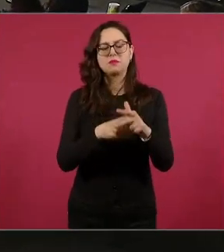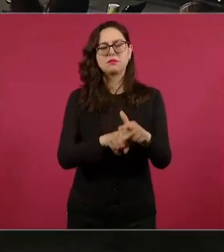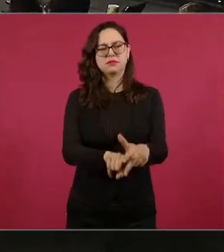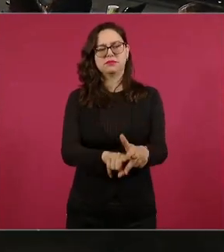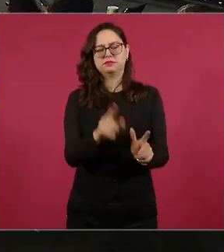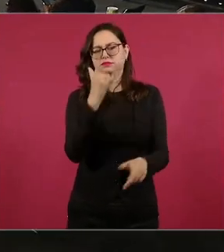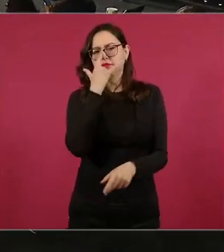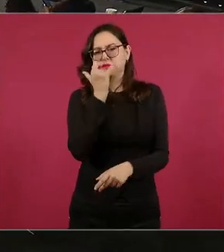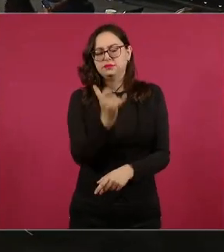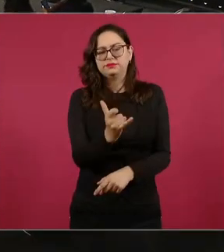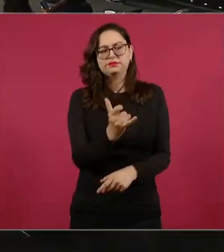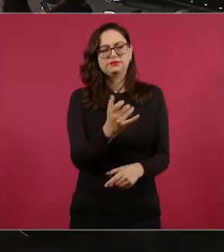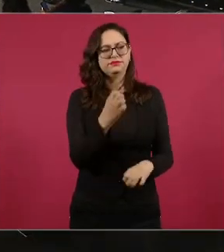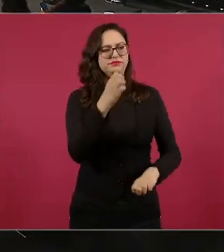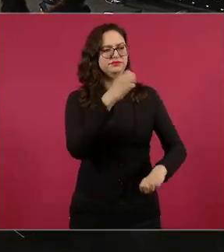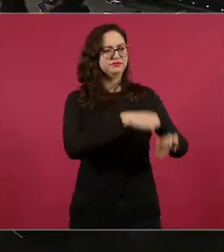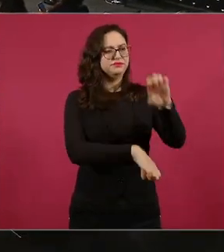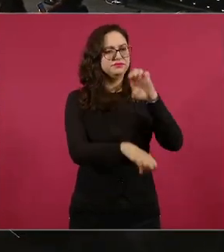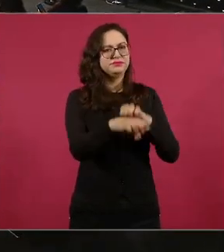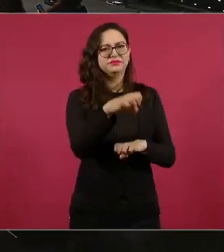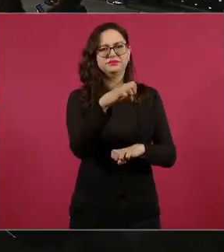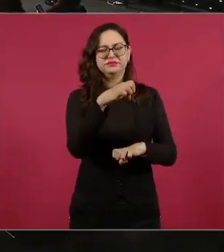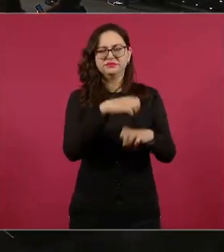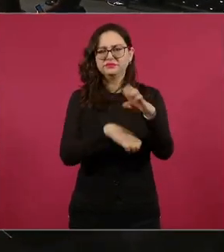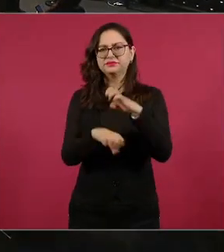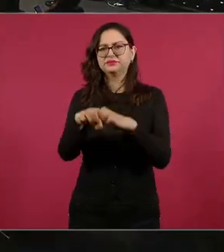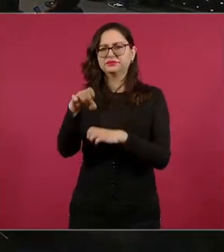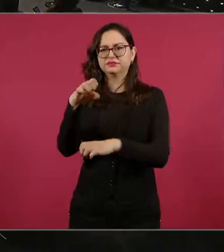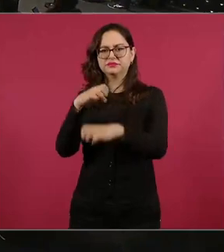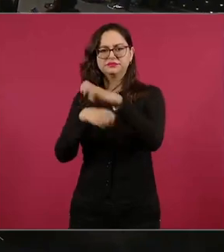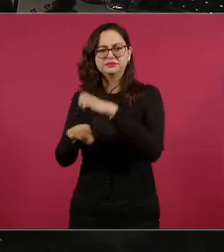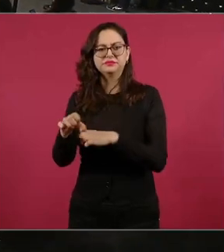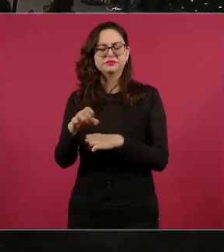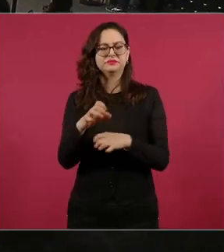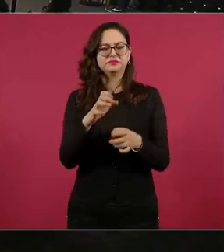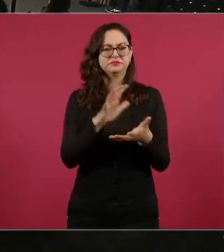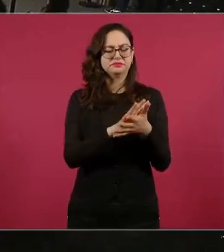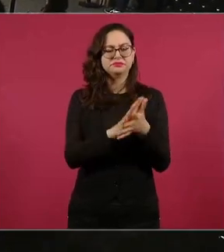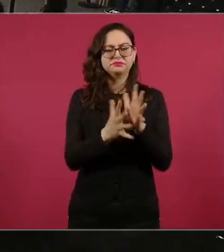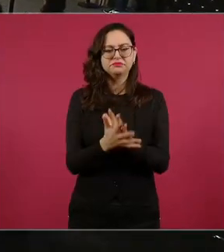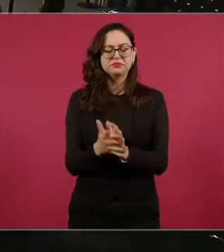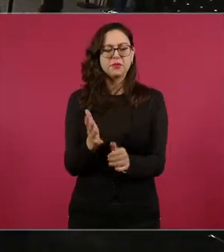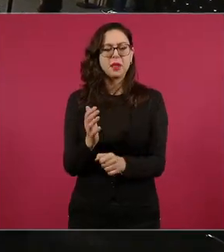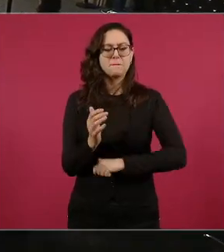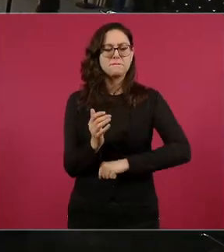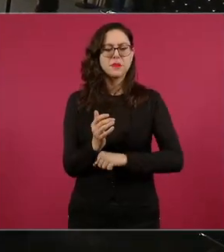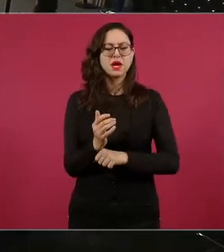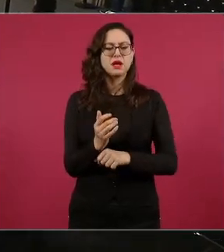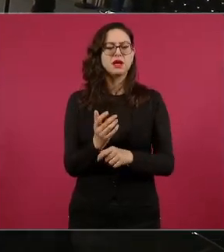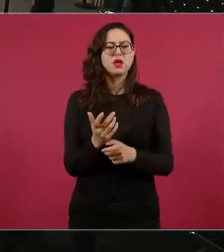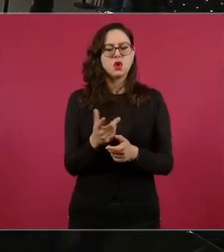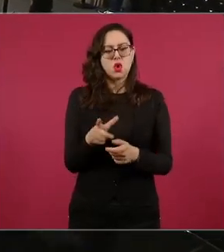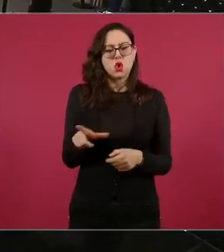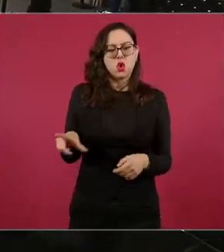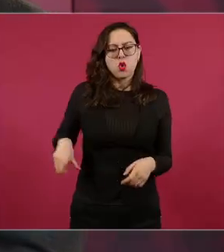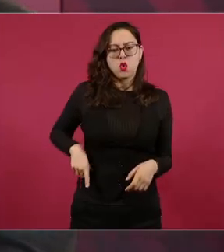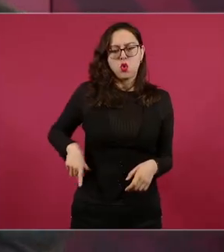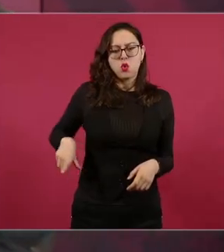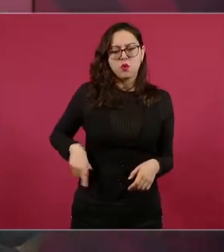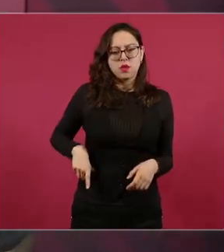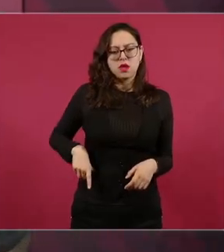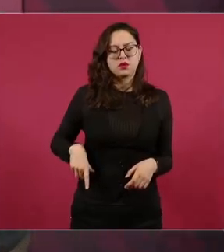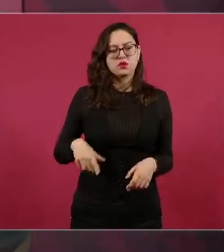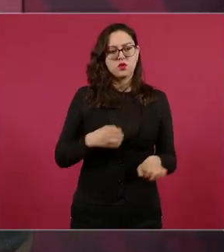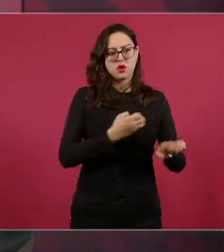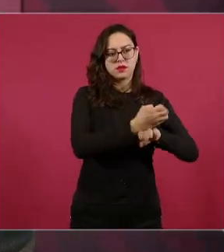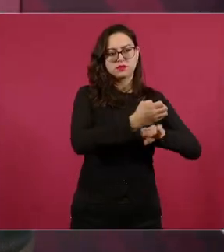con mucha influencia que le vendían a